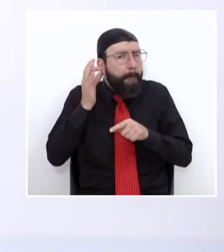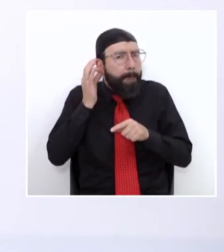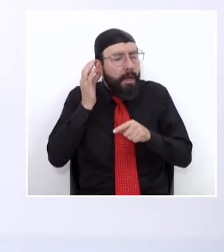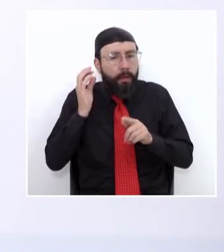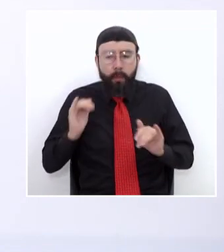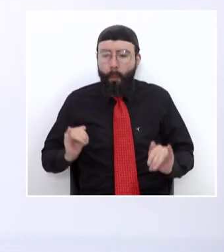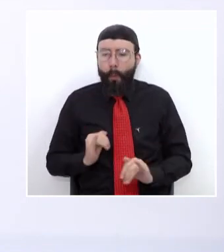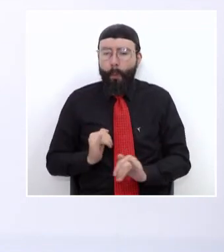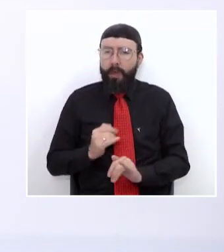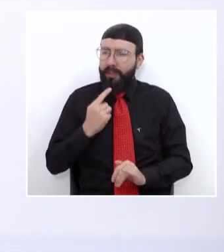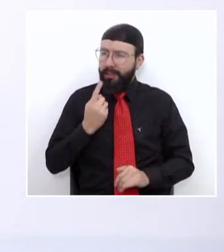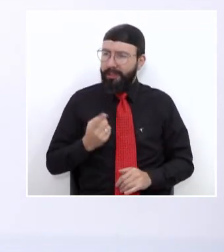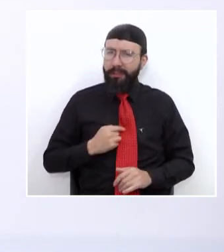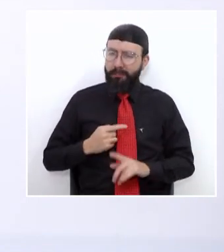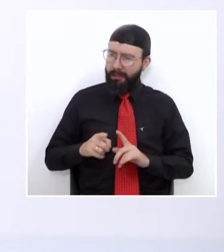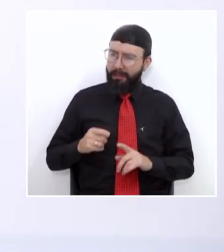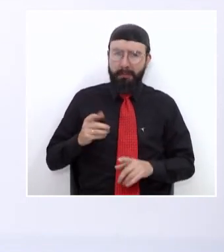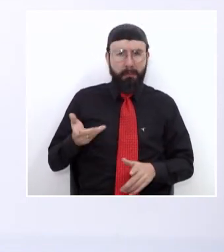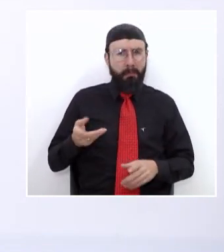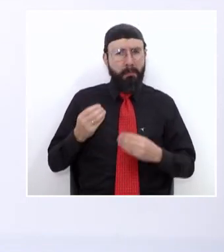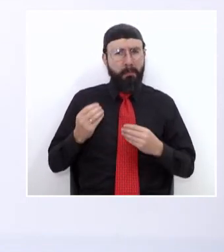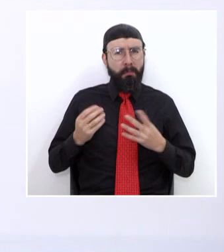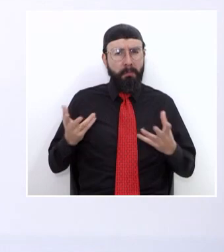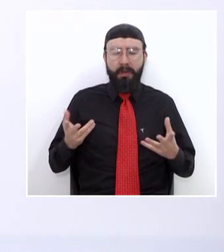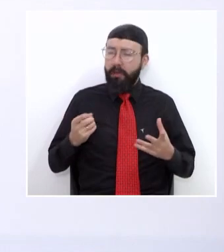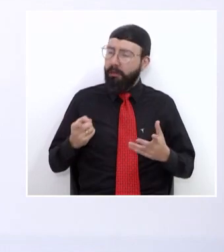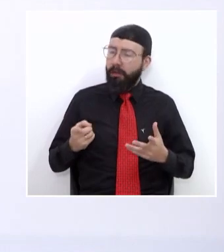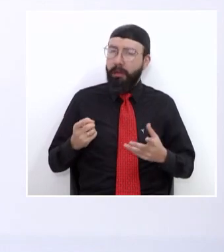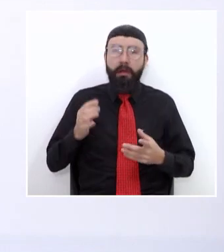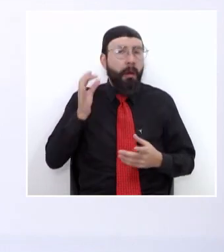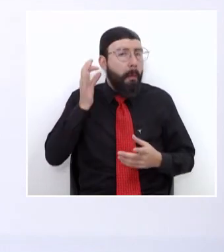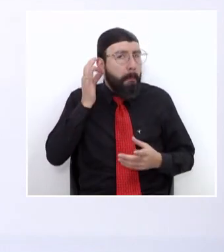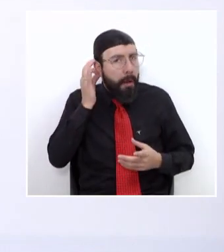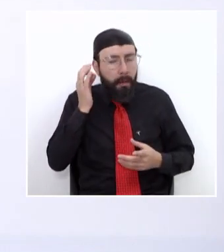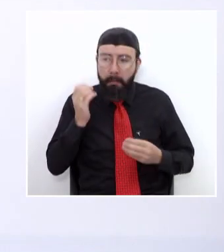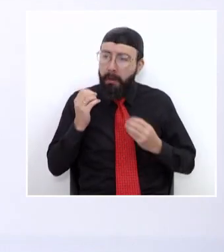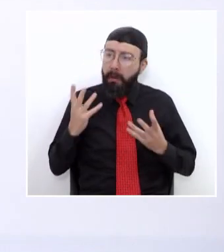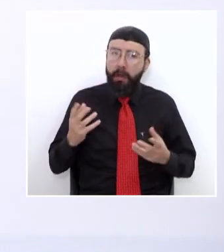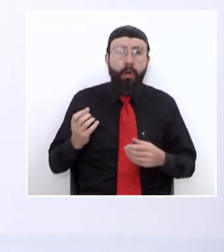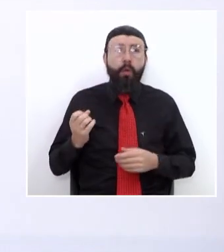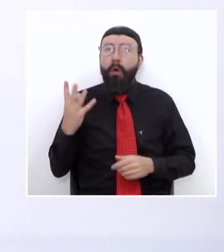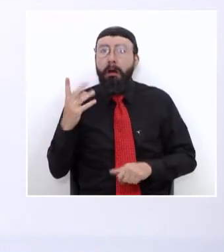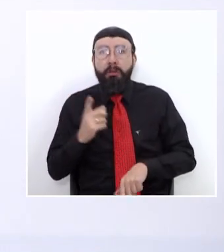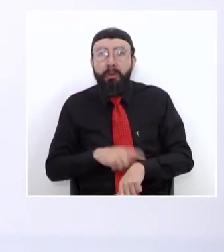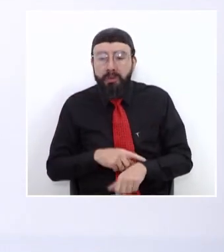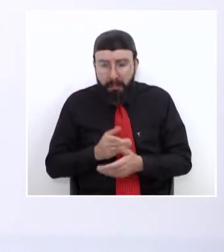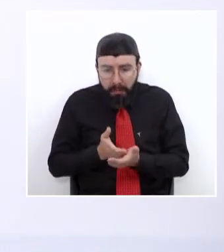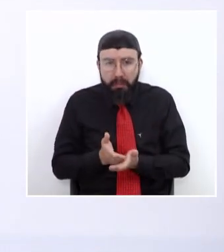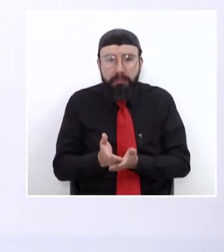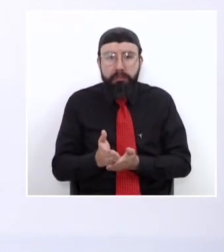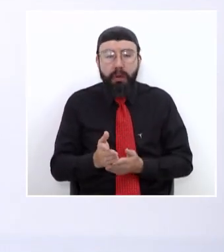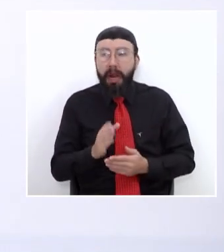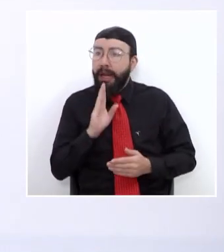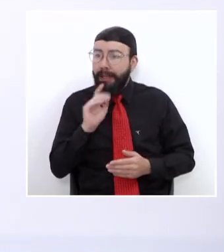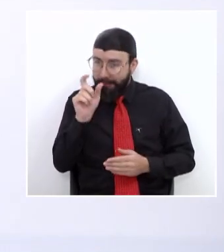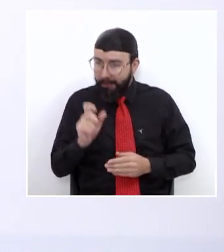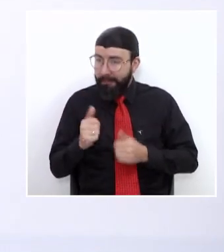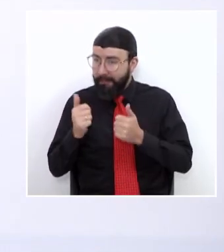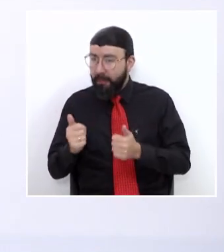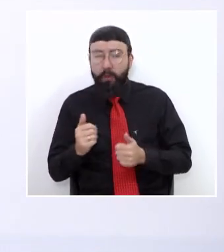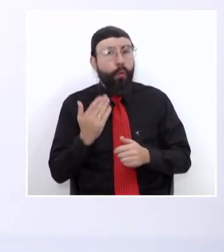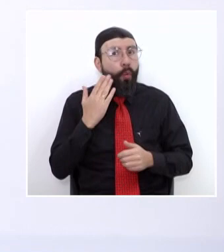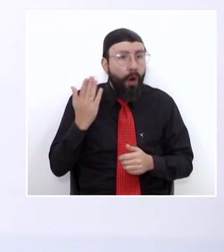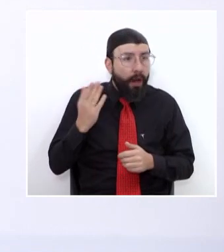oreja que a la final uno está diciendo, bueno, ¿por qué funciona esto y cuánto tengo que usarlo y en qué personas y en qué momentos debo